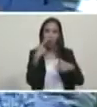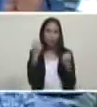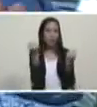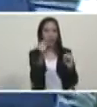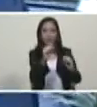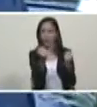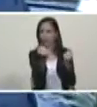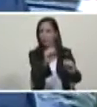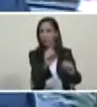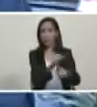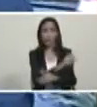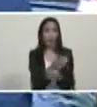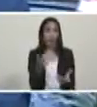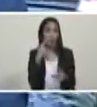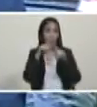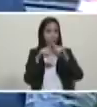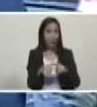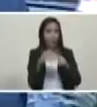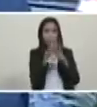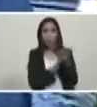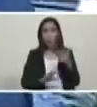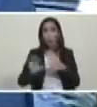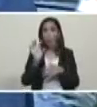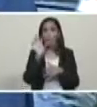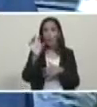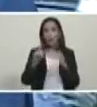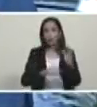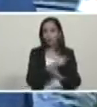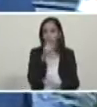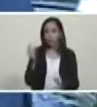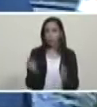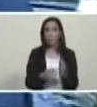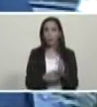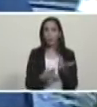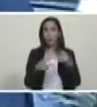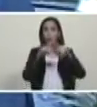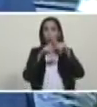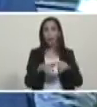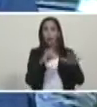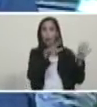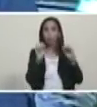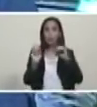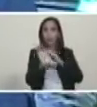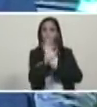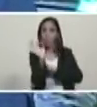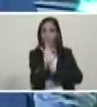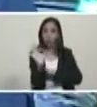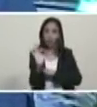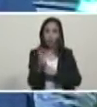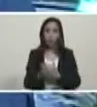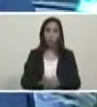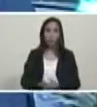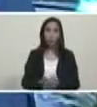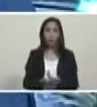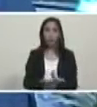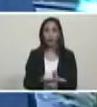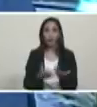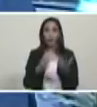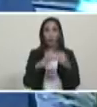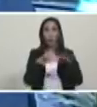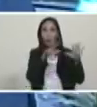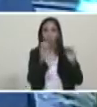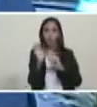que es todo el país, prácticamente. El 80% de los venezolanos rechaza el intervencionismo